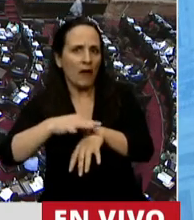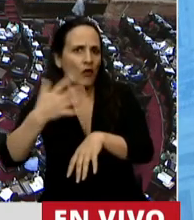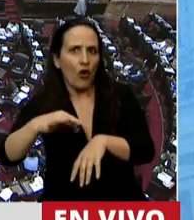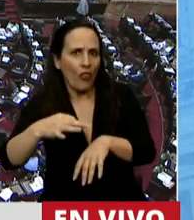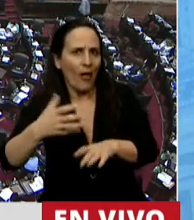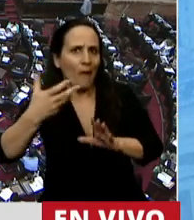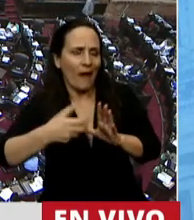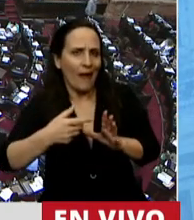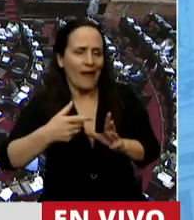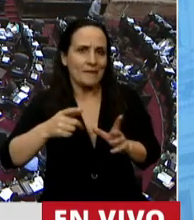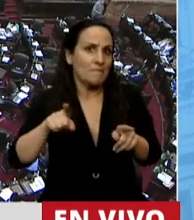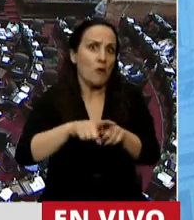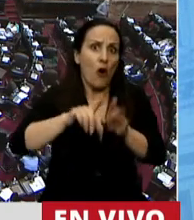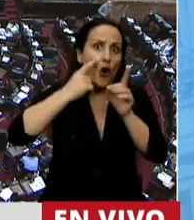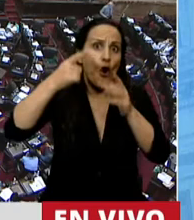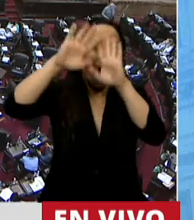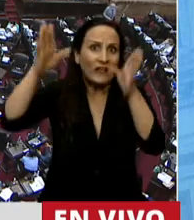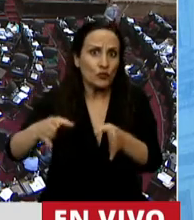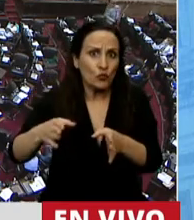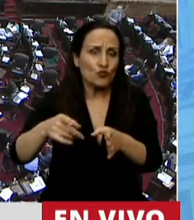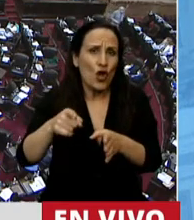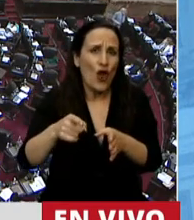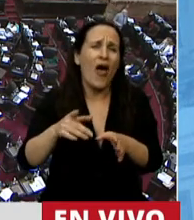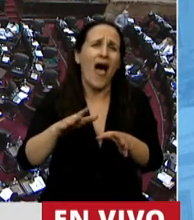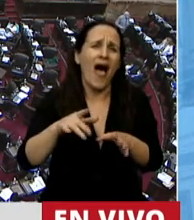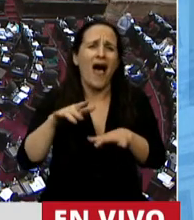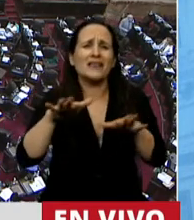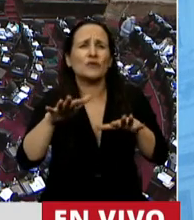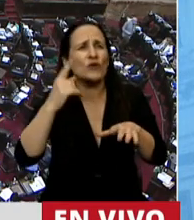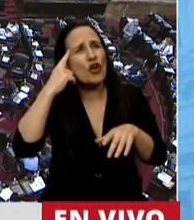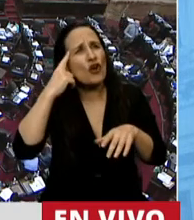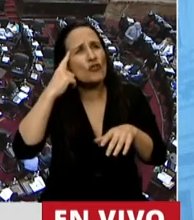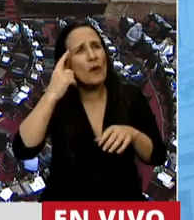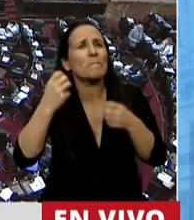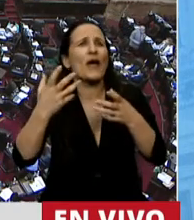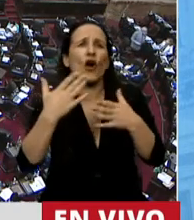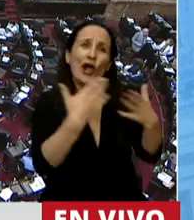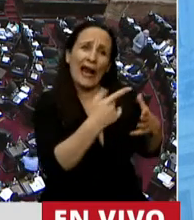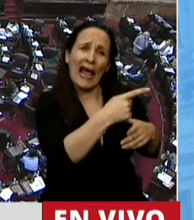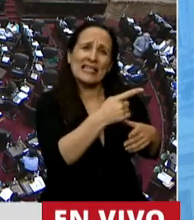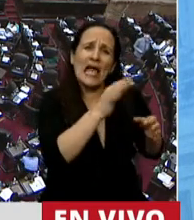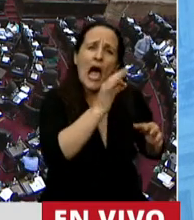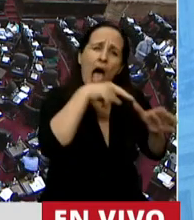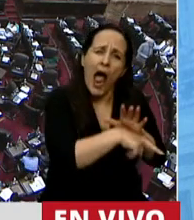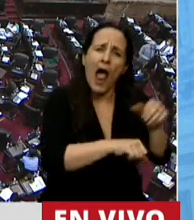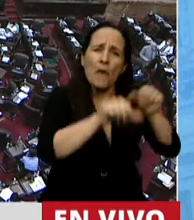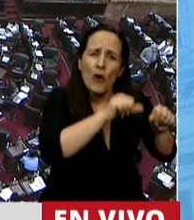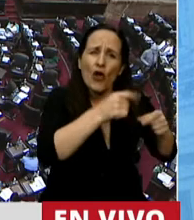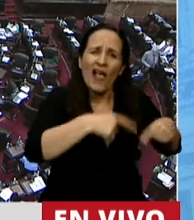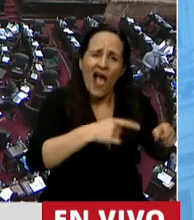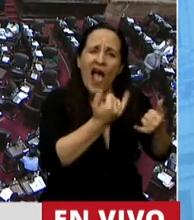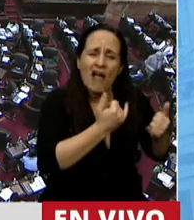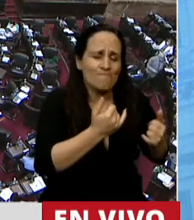práctica como aquellas instituciones, no van a mejorar el estado de su conciencia a partir de la biología. Creo, por otra